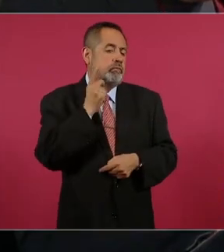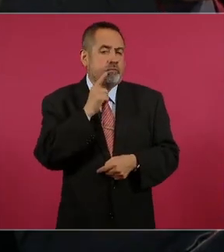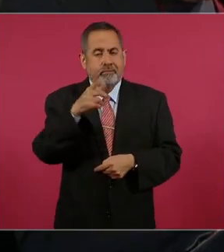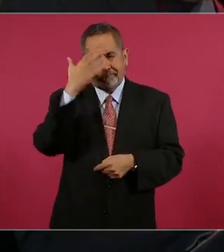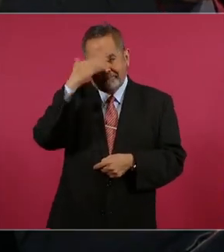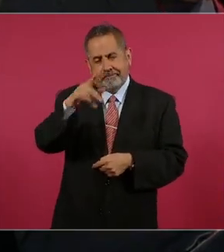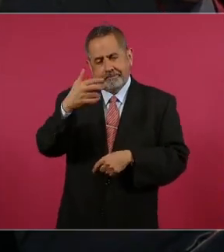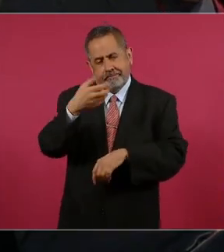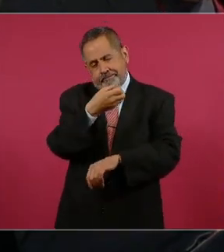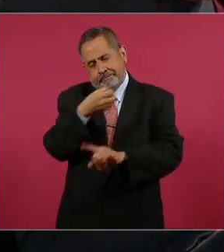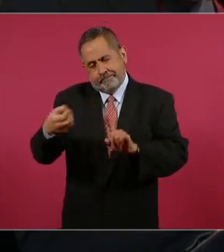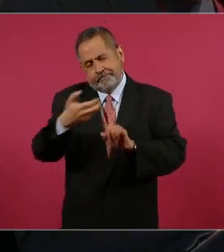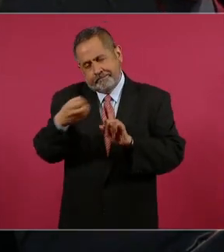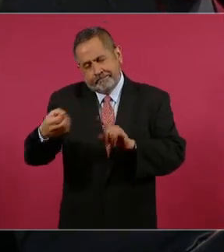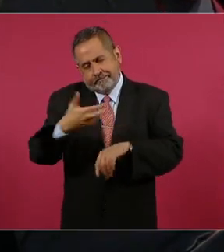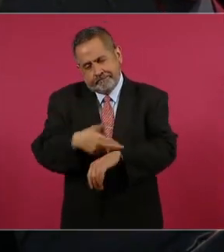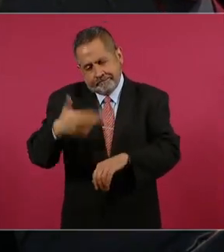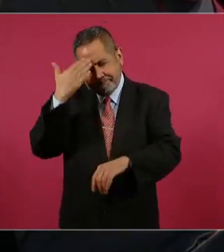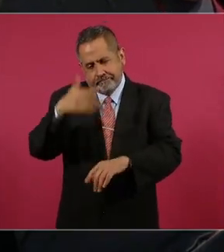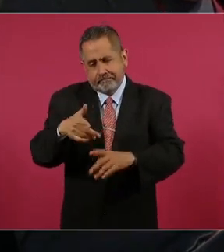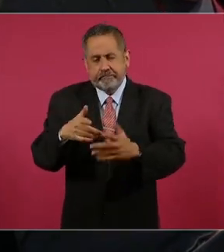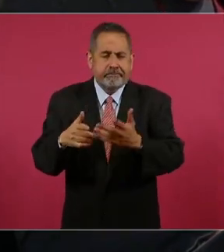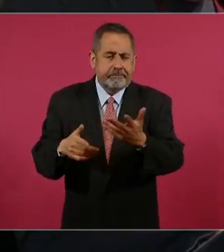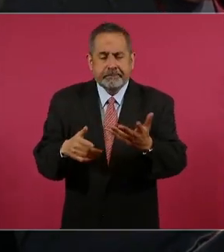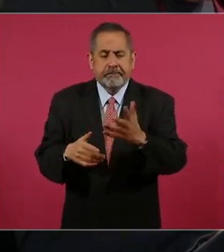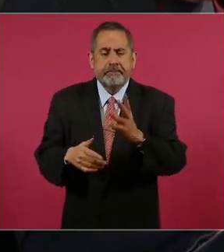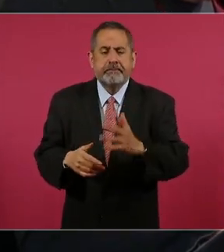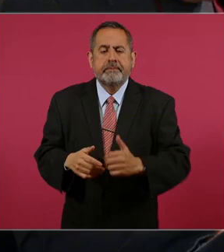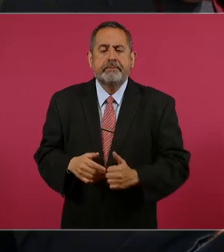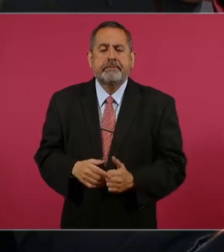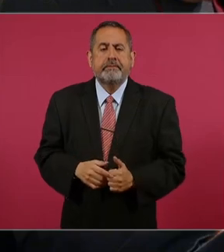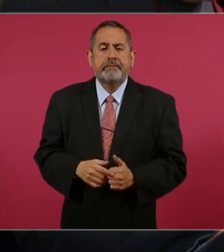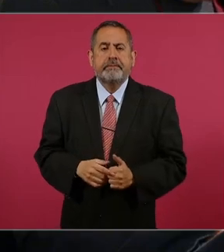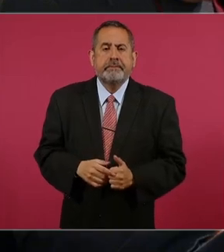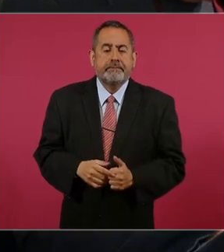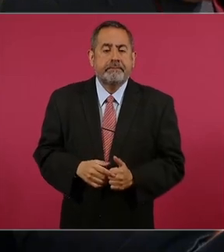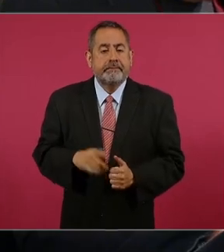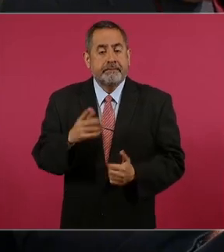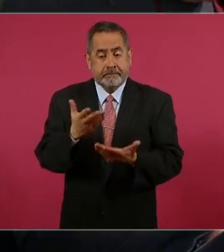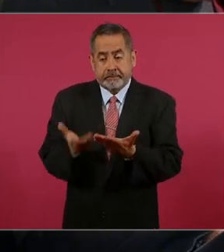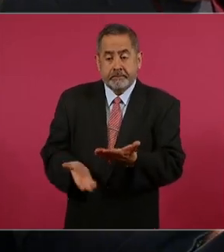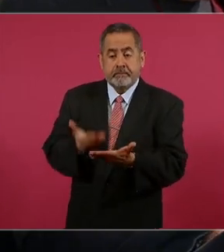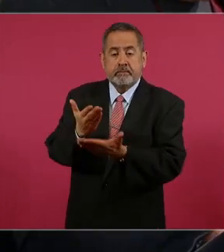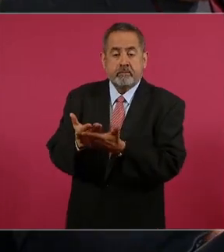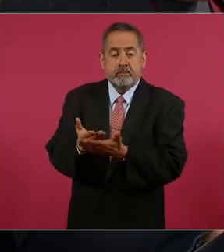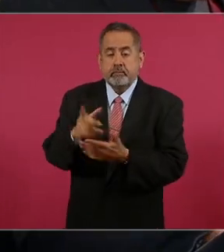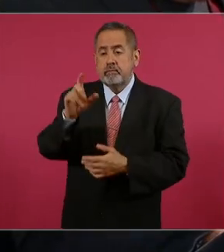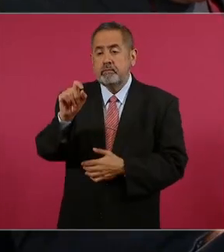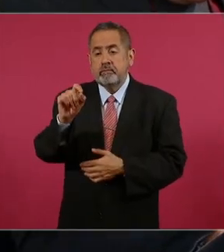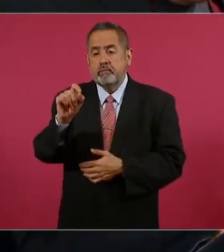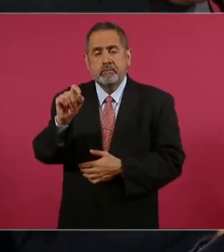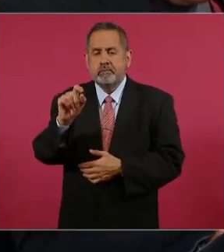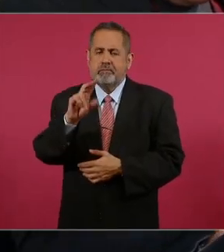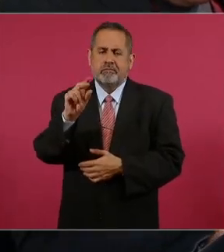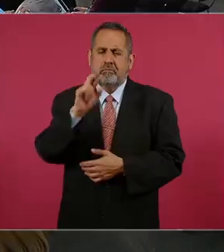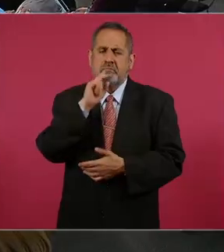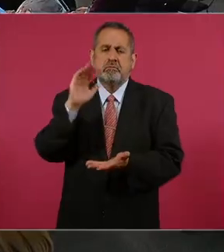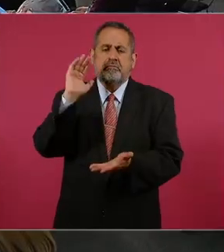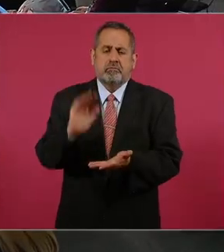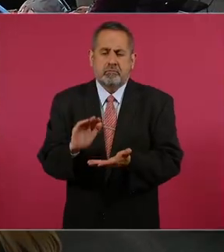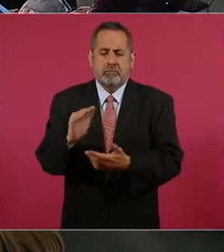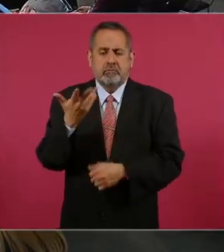conoce bien el proceso y entonces la propuesta de Sachicala no a 20 sino a 10 días